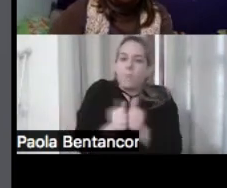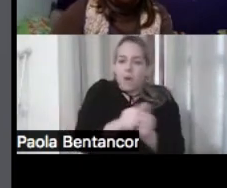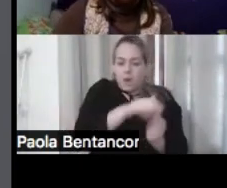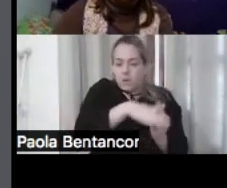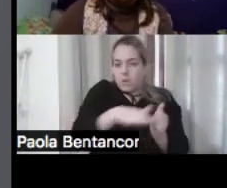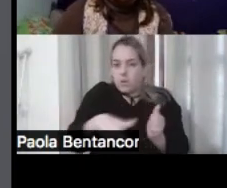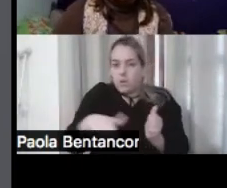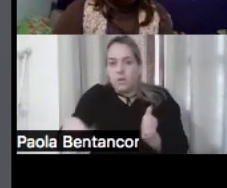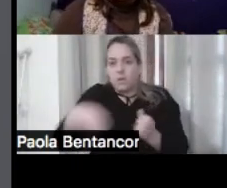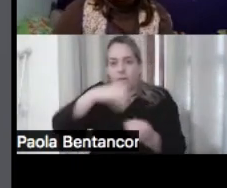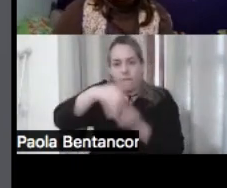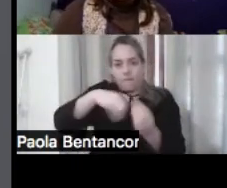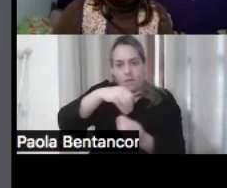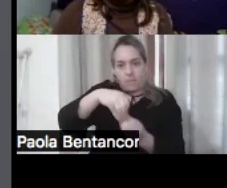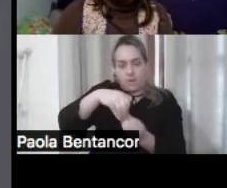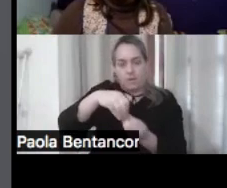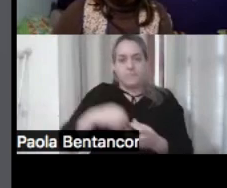familias.